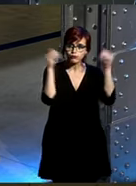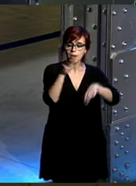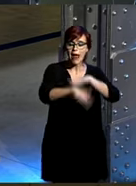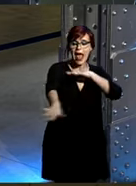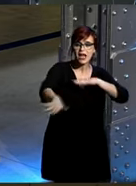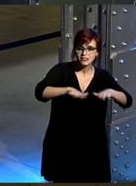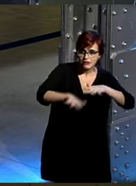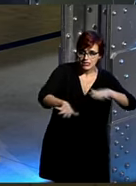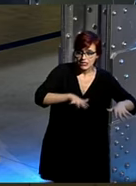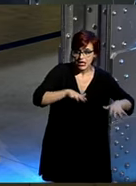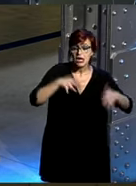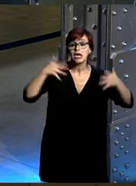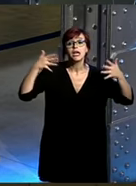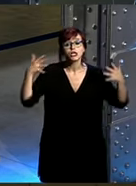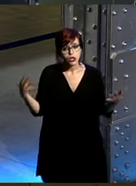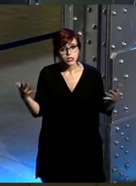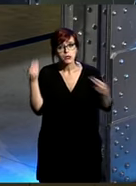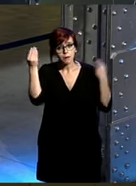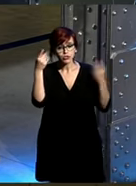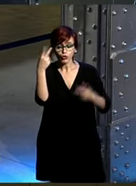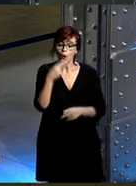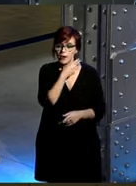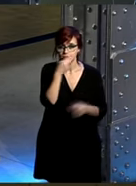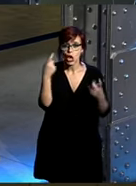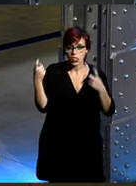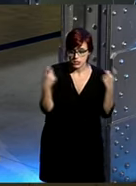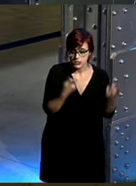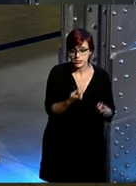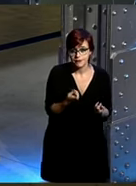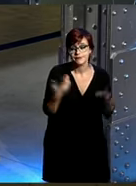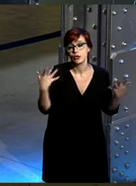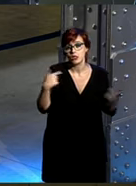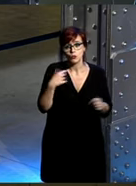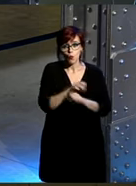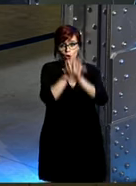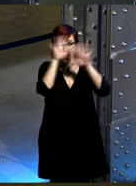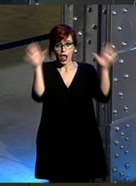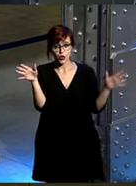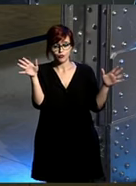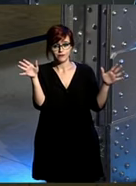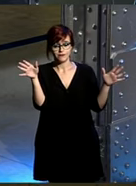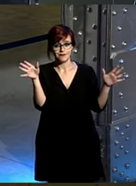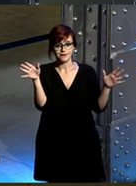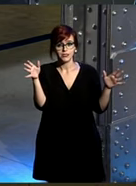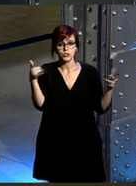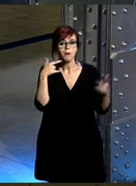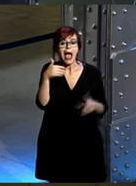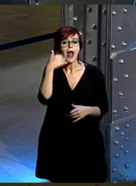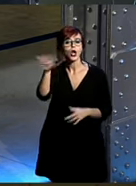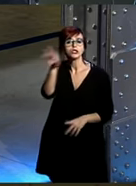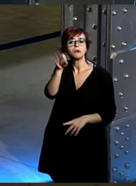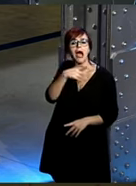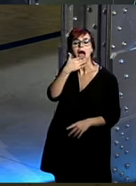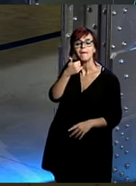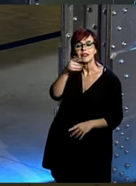ser activista. Con lo cual necesitas tener compromiso. Y para mí es muy claro, o sea, para mí no es algo optativo. Y me